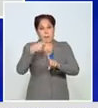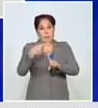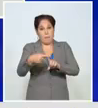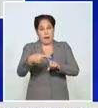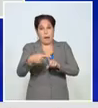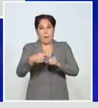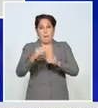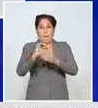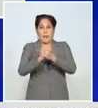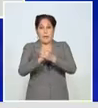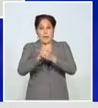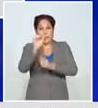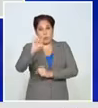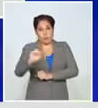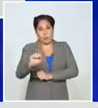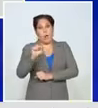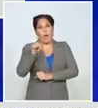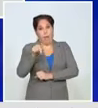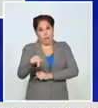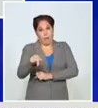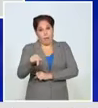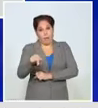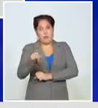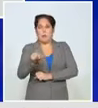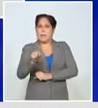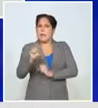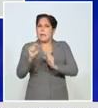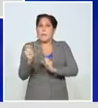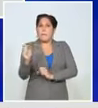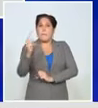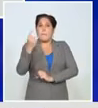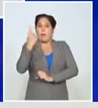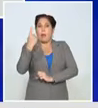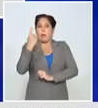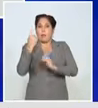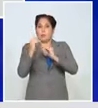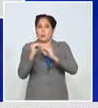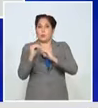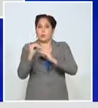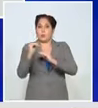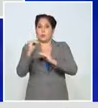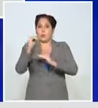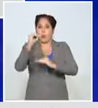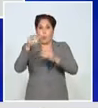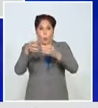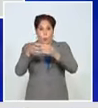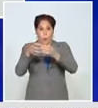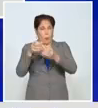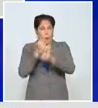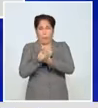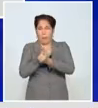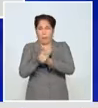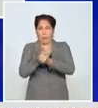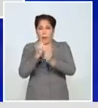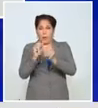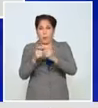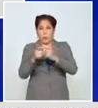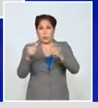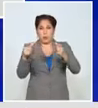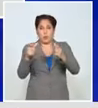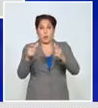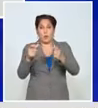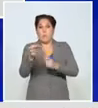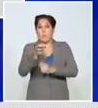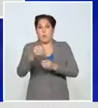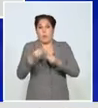Melena del Sur, que llegó a estar en el primer lugar de este grupo de municipios que aportan